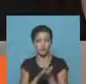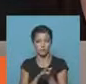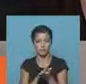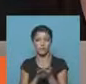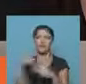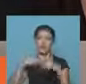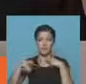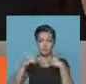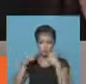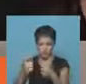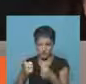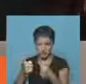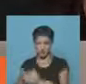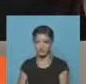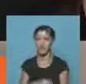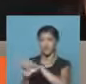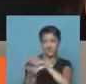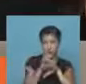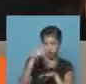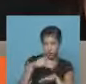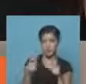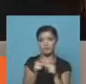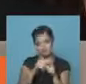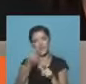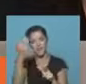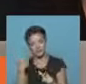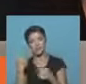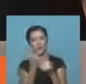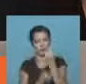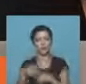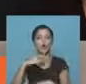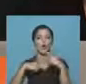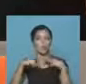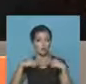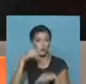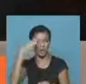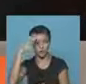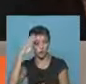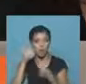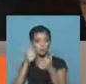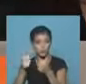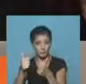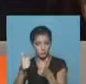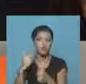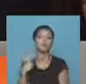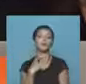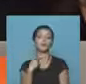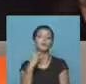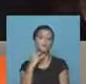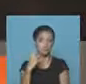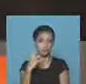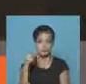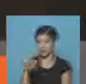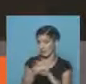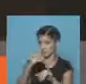exitosa la operación. Fuera del aire, exactamente, en Cuba, donde lo operaron de un tumor benigno de la laringe. Esa es la